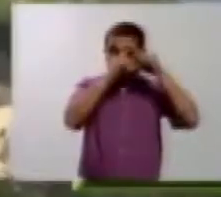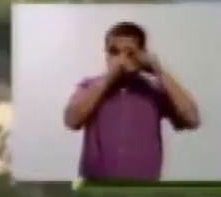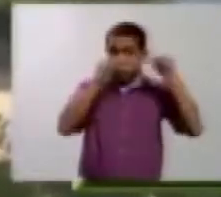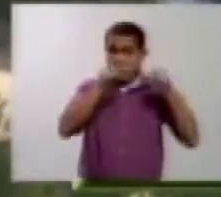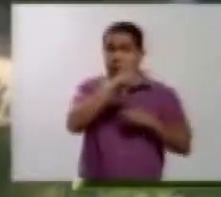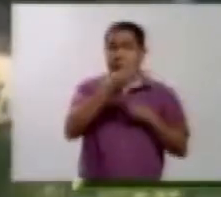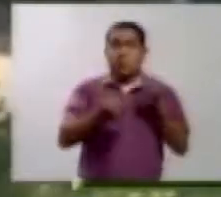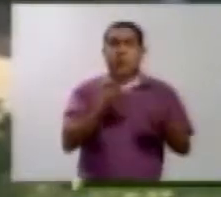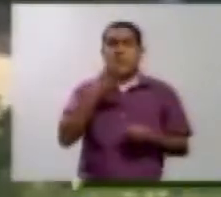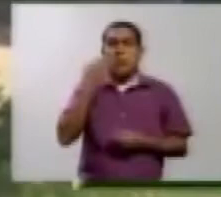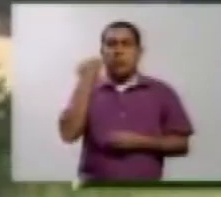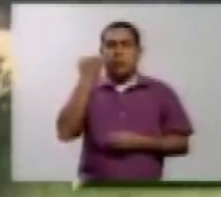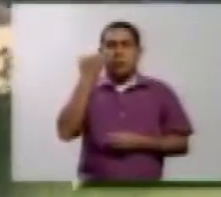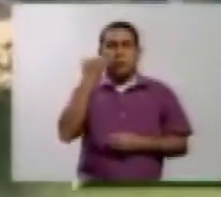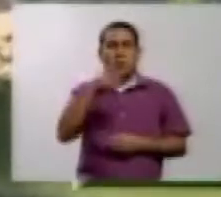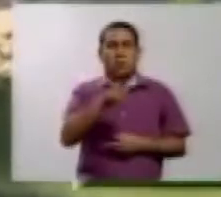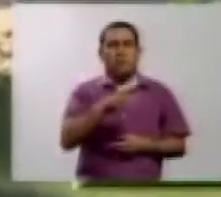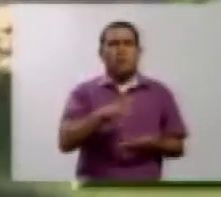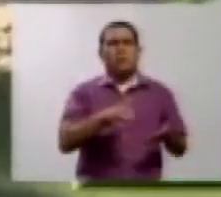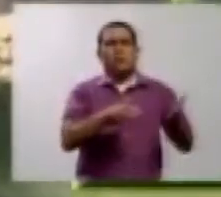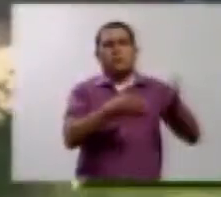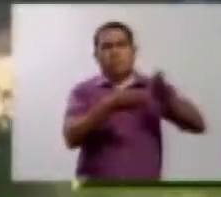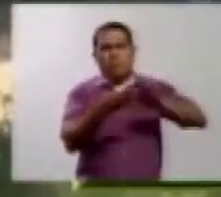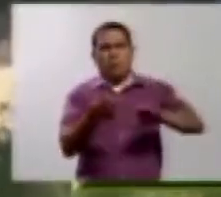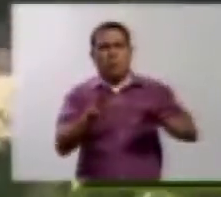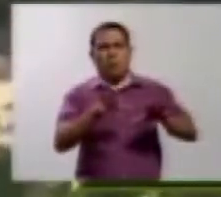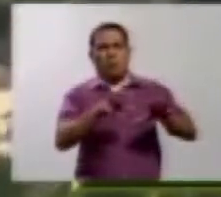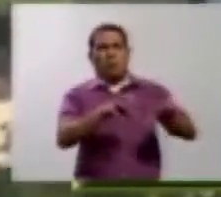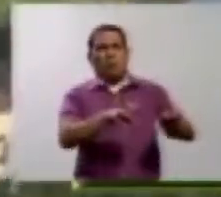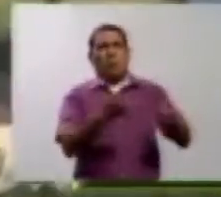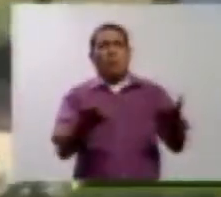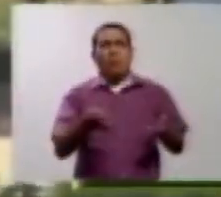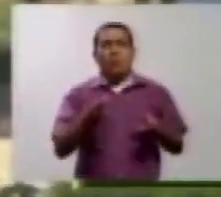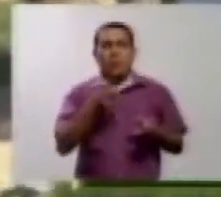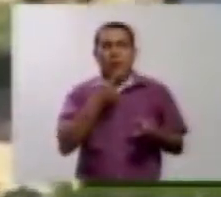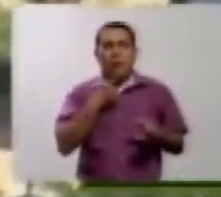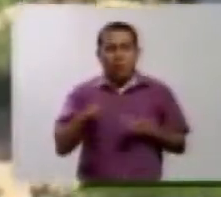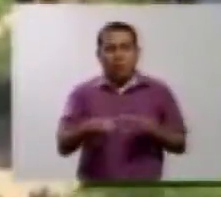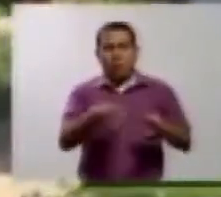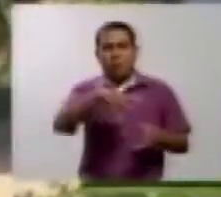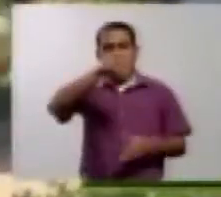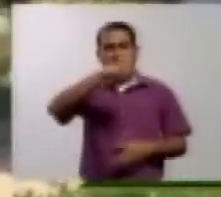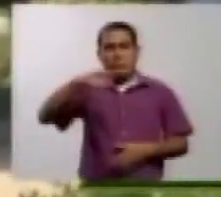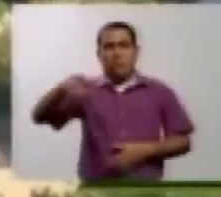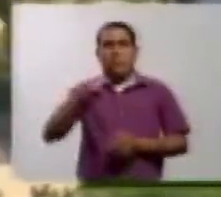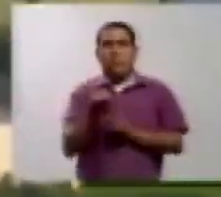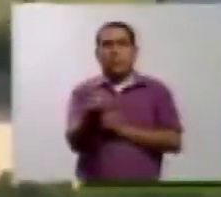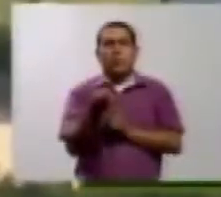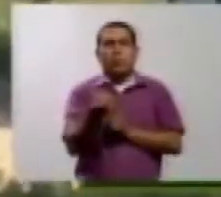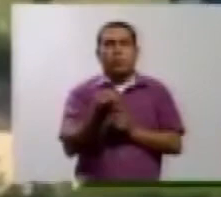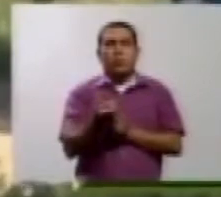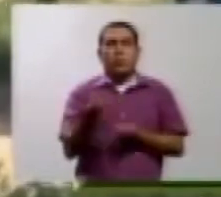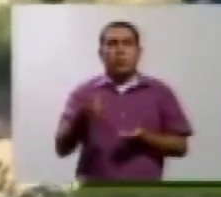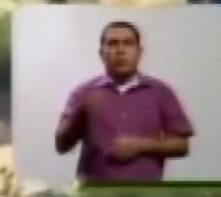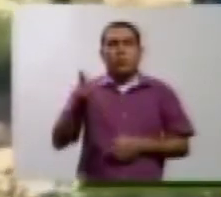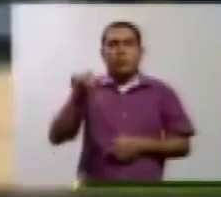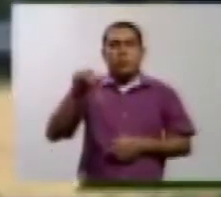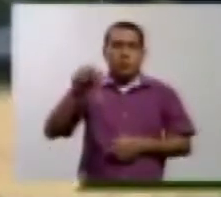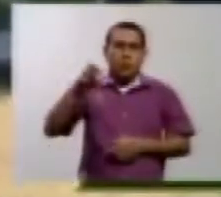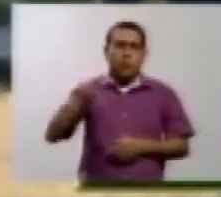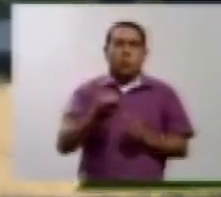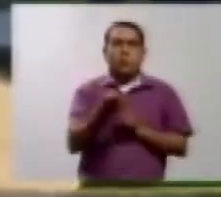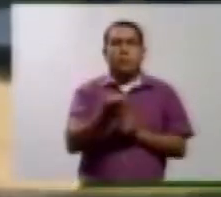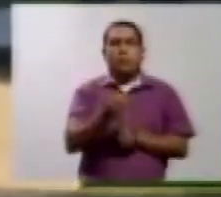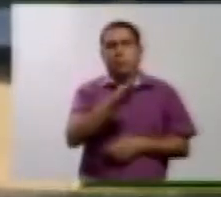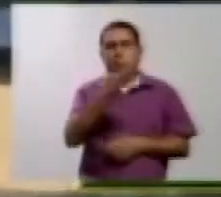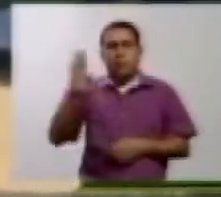de una mujer, hallado en avanzado estado de descomposición, a orillas del río Magdalena, en cercanías del barrio Siape, al nororiente de Barranquilla.